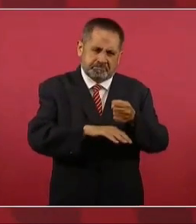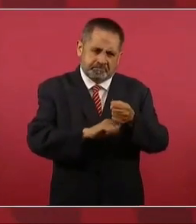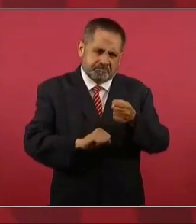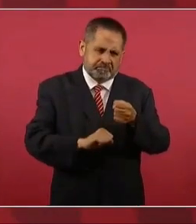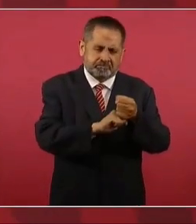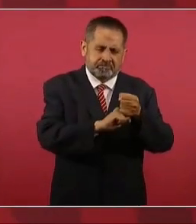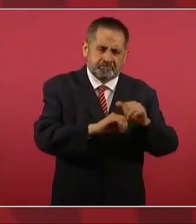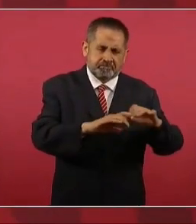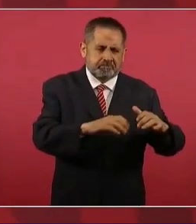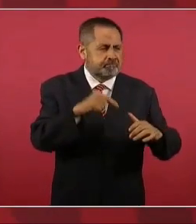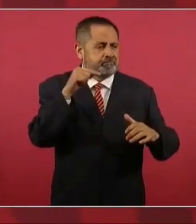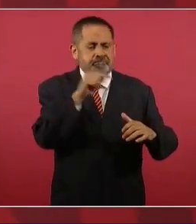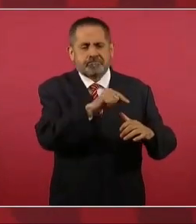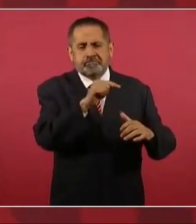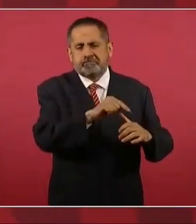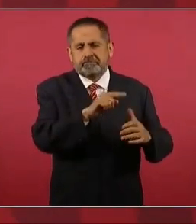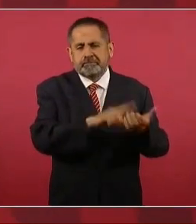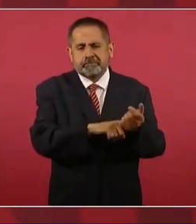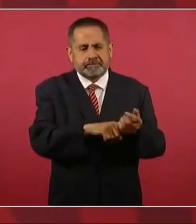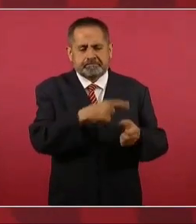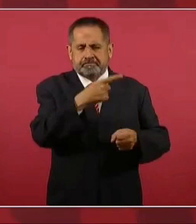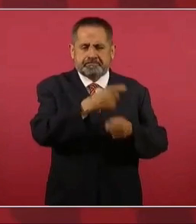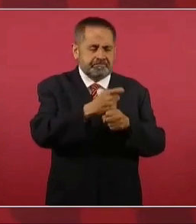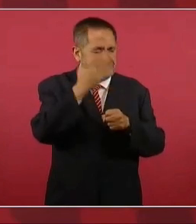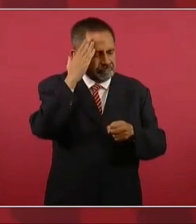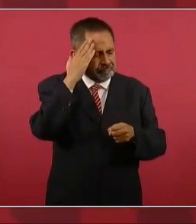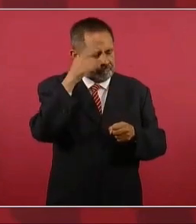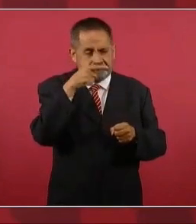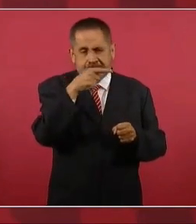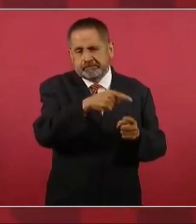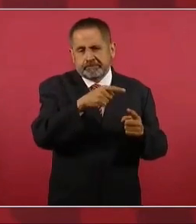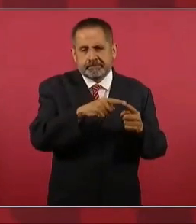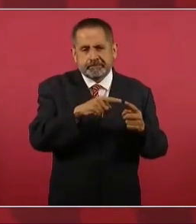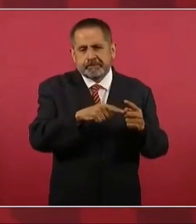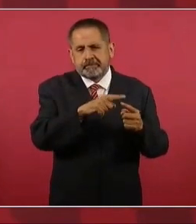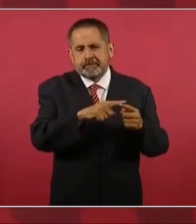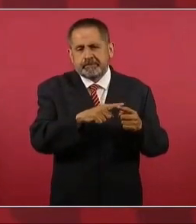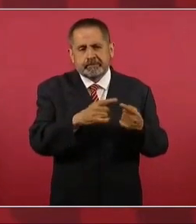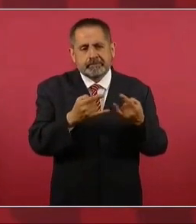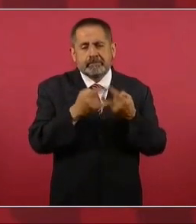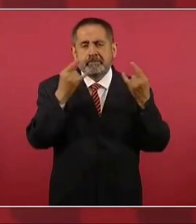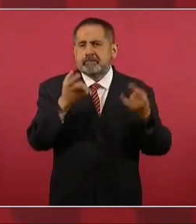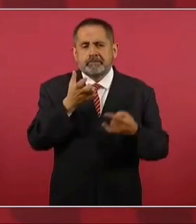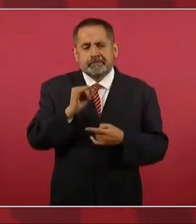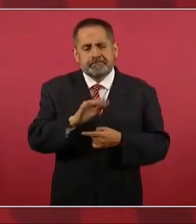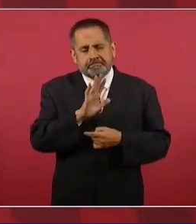o las afluentes principales en la historia: